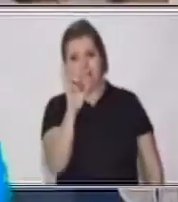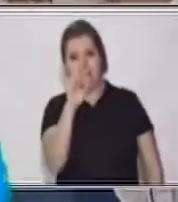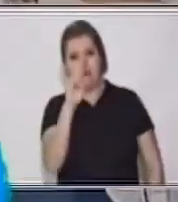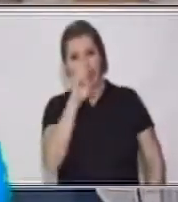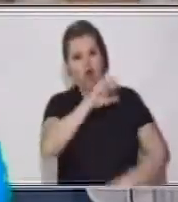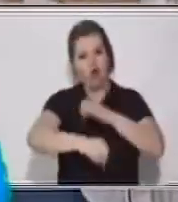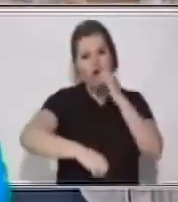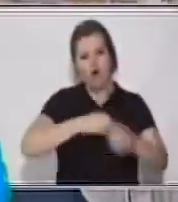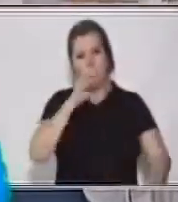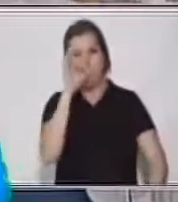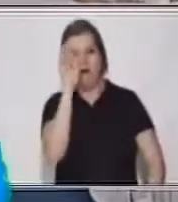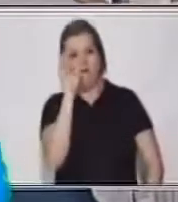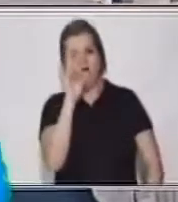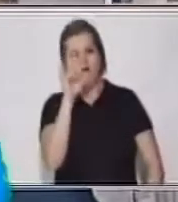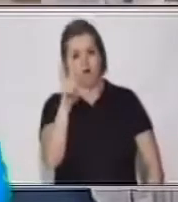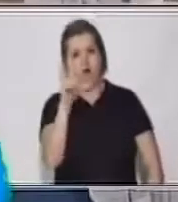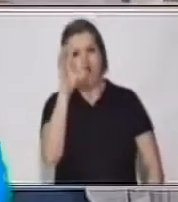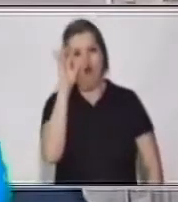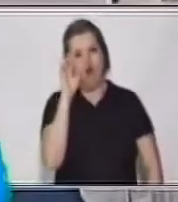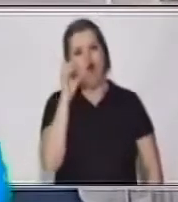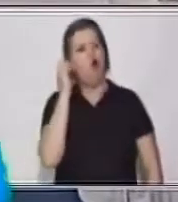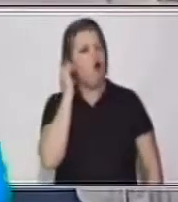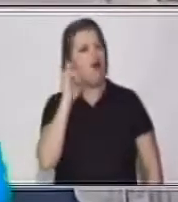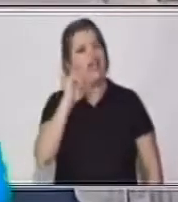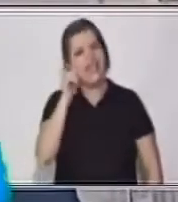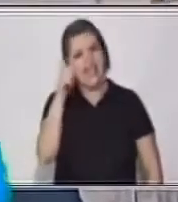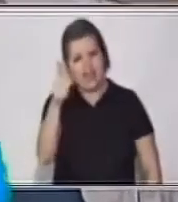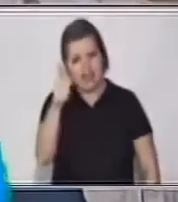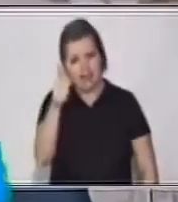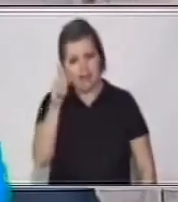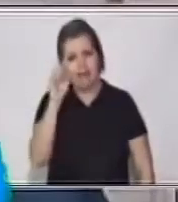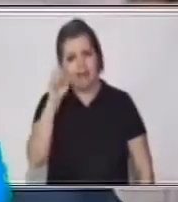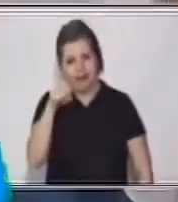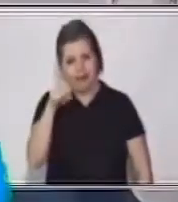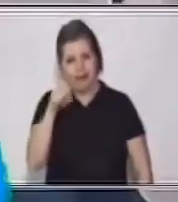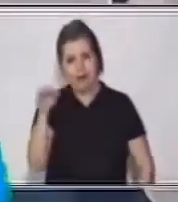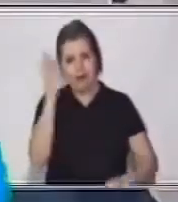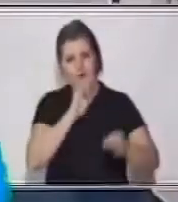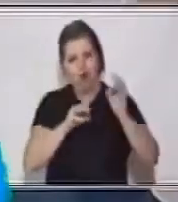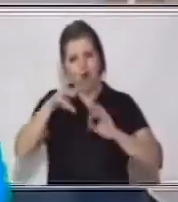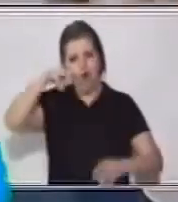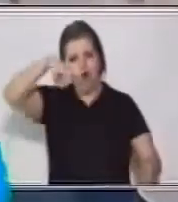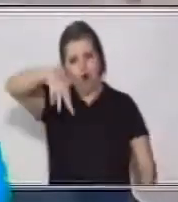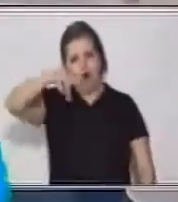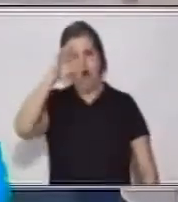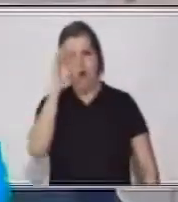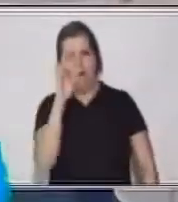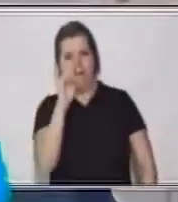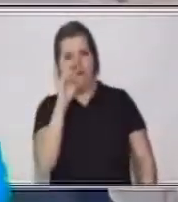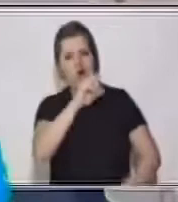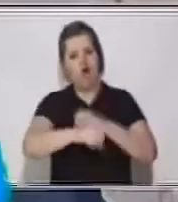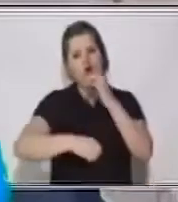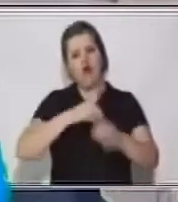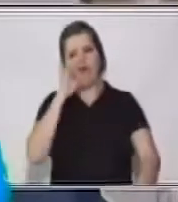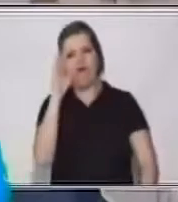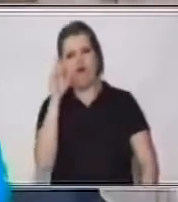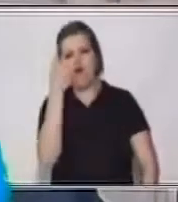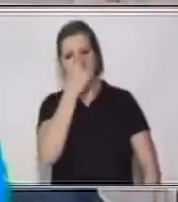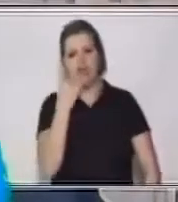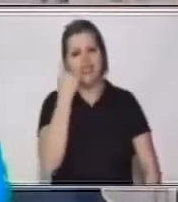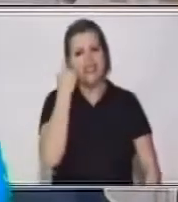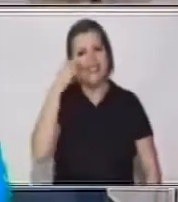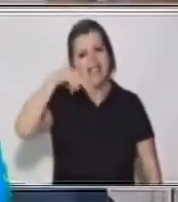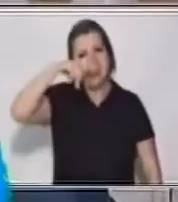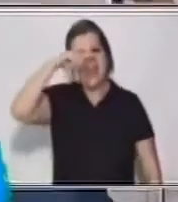se le conoce a esta unión de la gramática descriptiva como morfosintaxis y posiblemente ustedes han escuchado